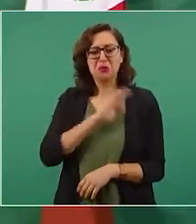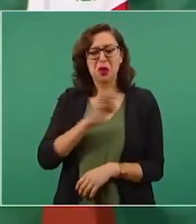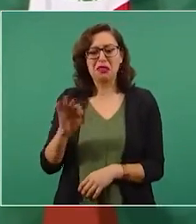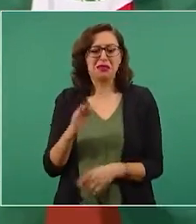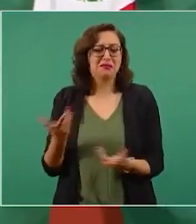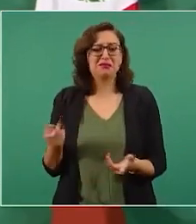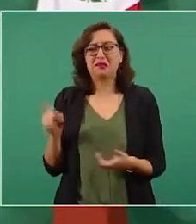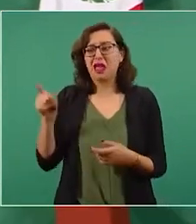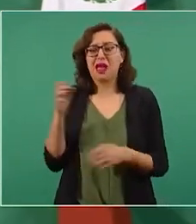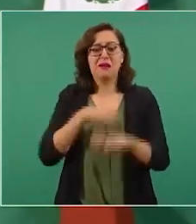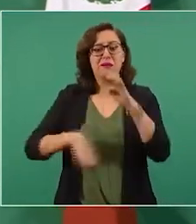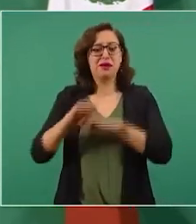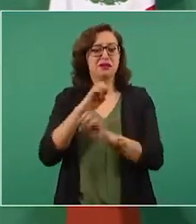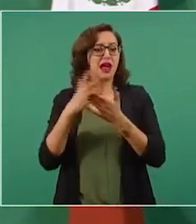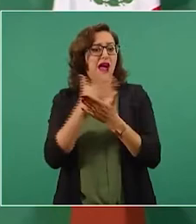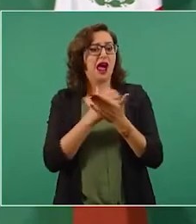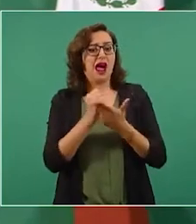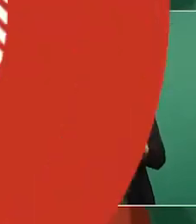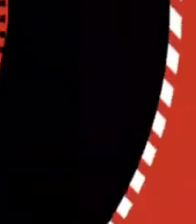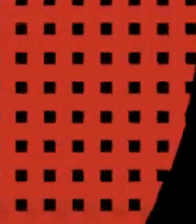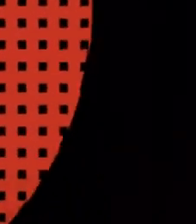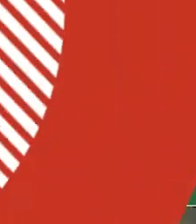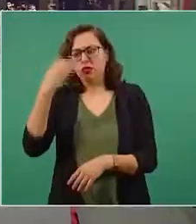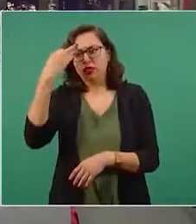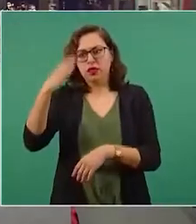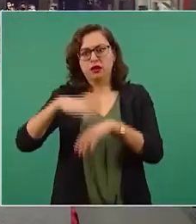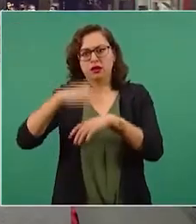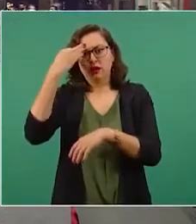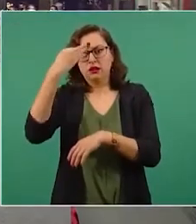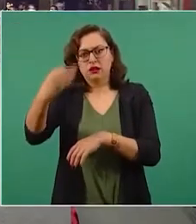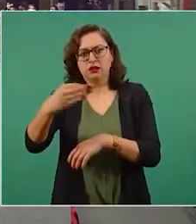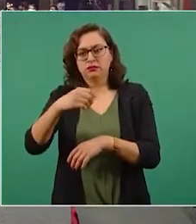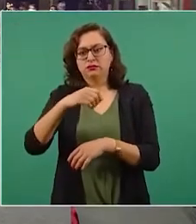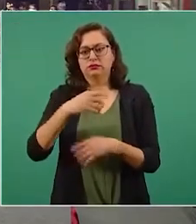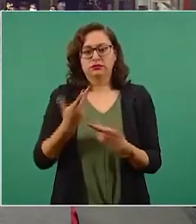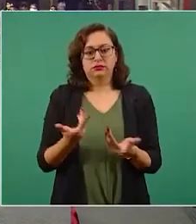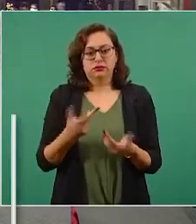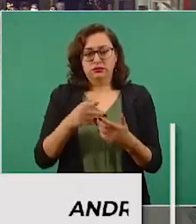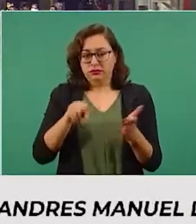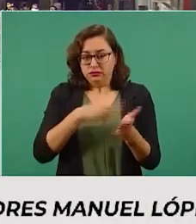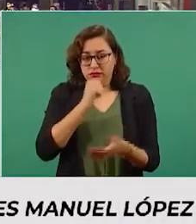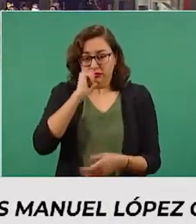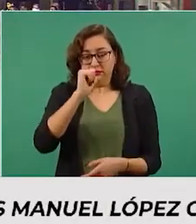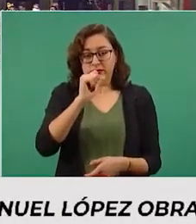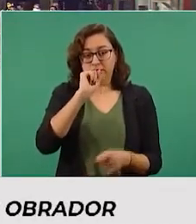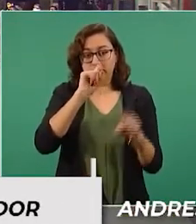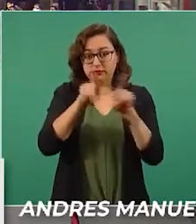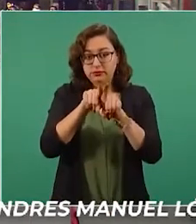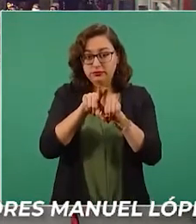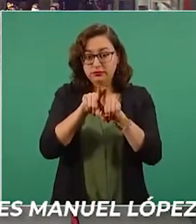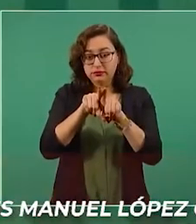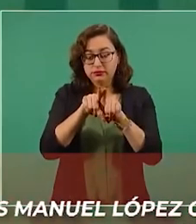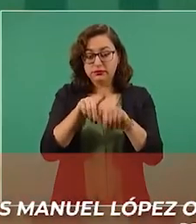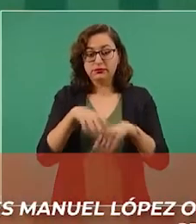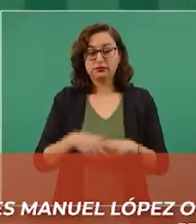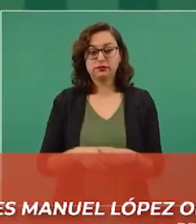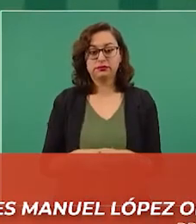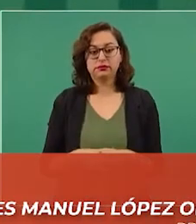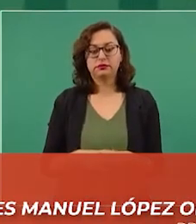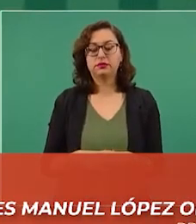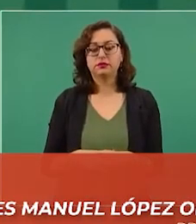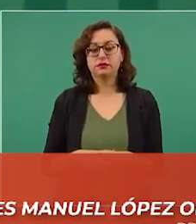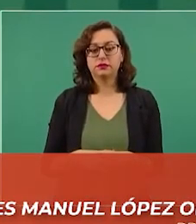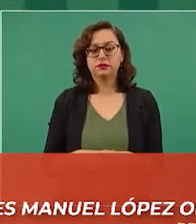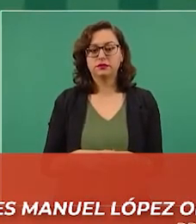¿De reelección? no va a haber reelección. Sí, eso es también lo que les